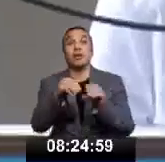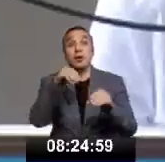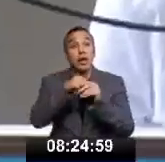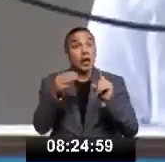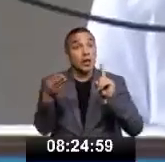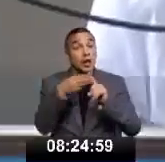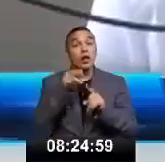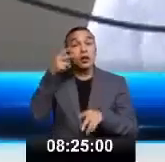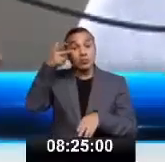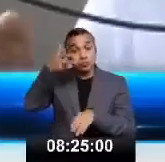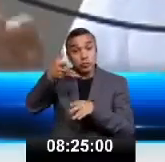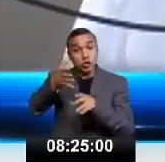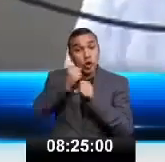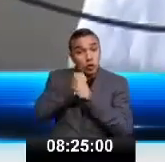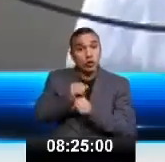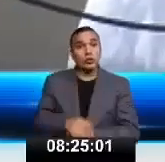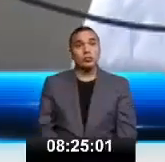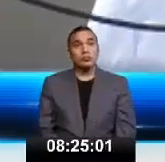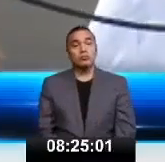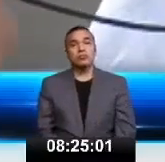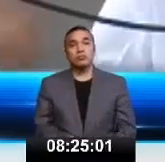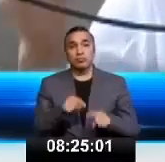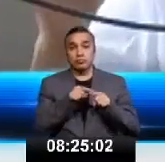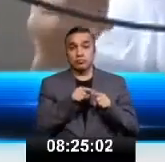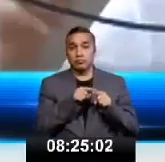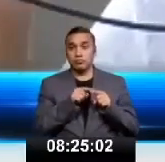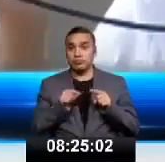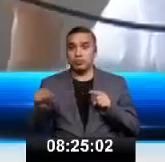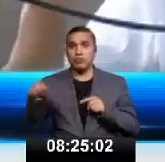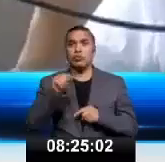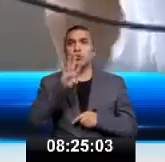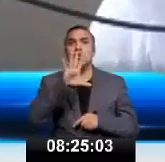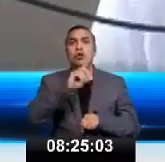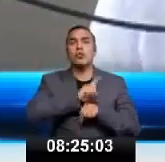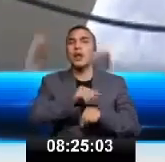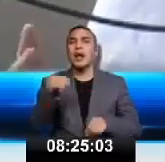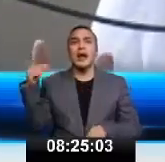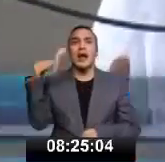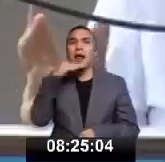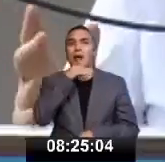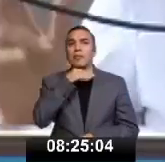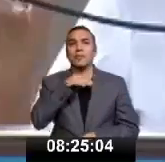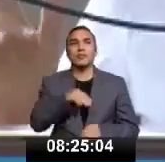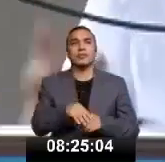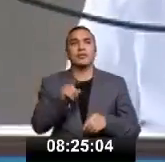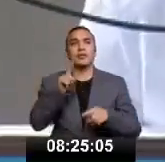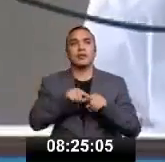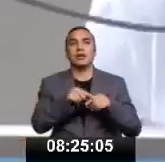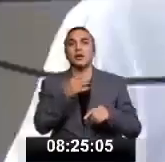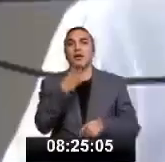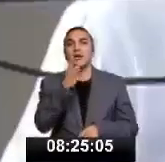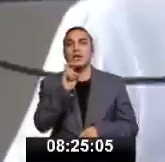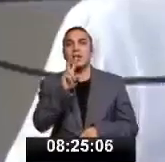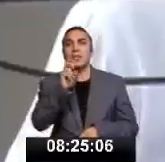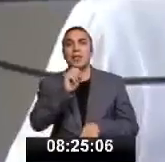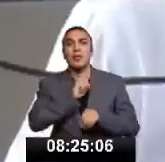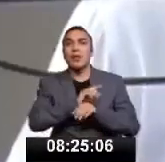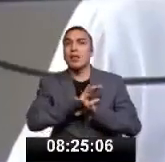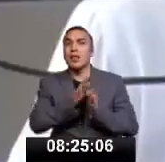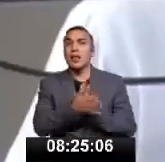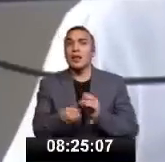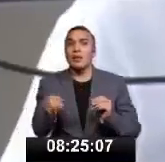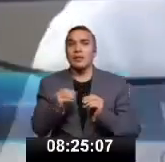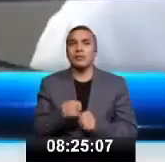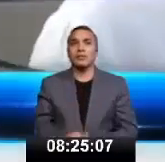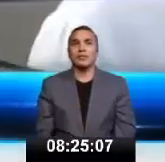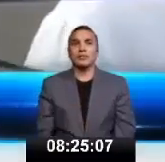de seguridad. El trayecto se reduce de 45 minutos o una hora a 17 o 20 minutos. Puede